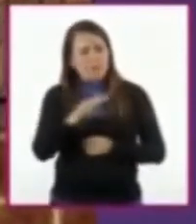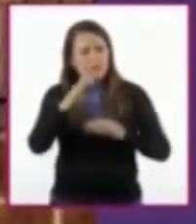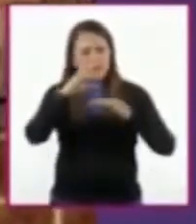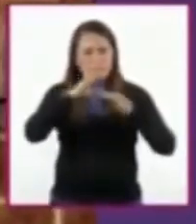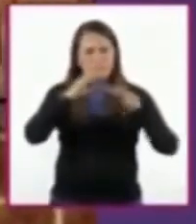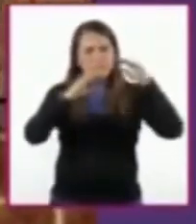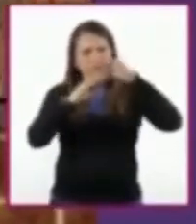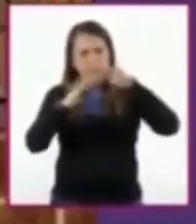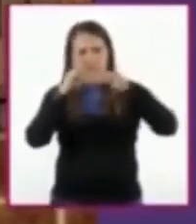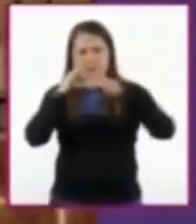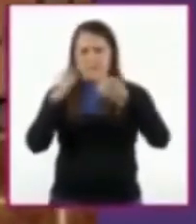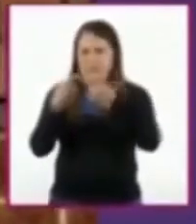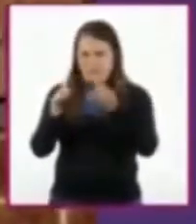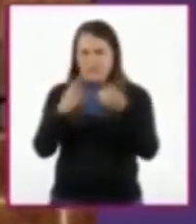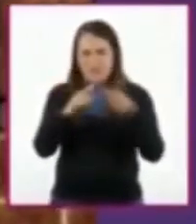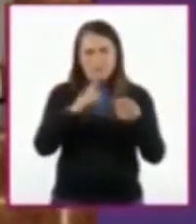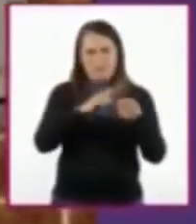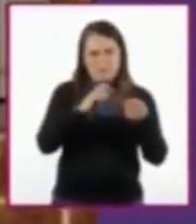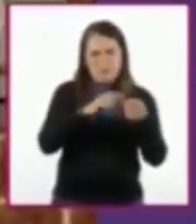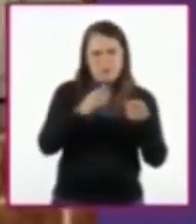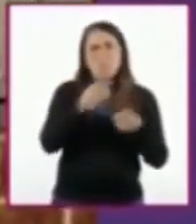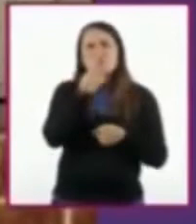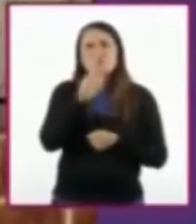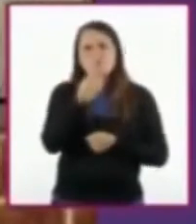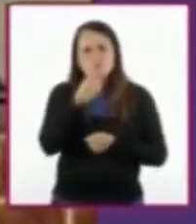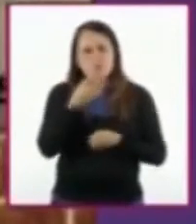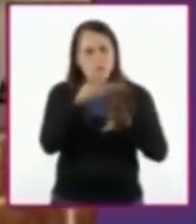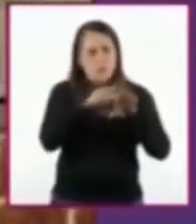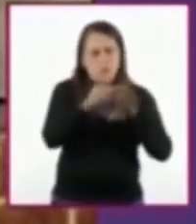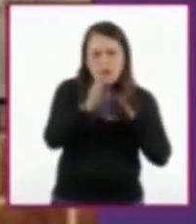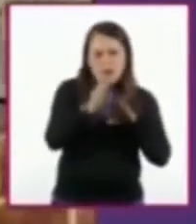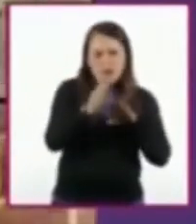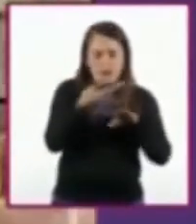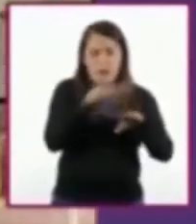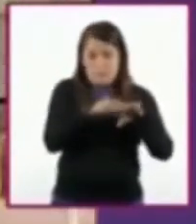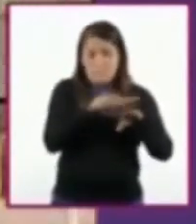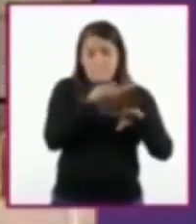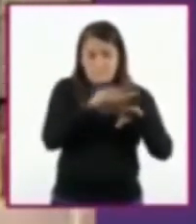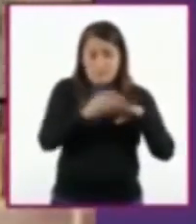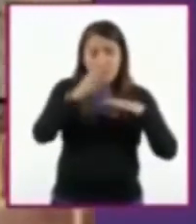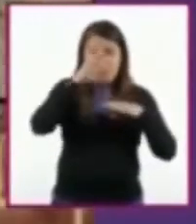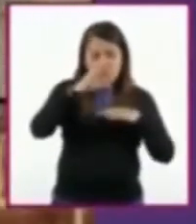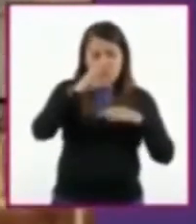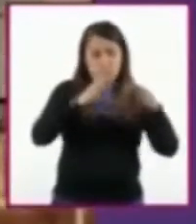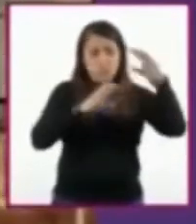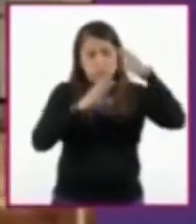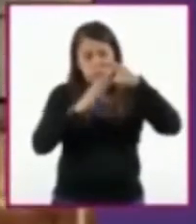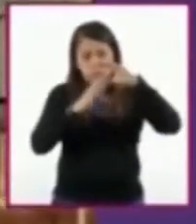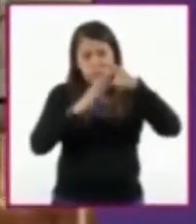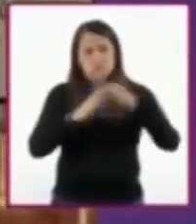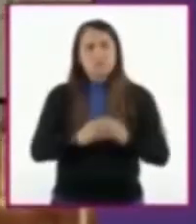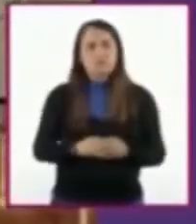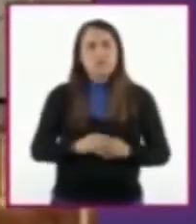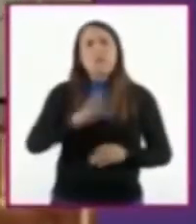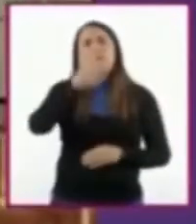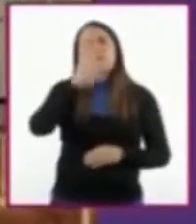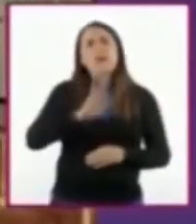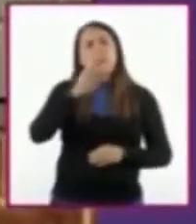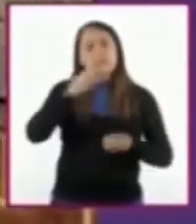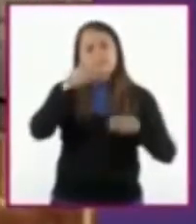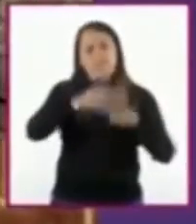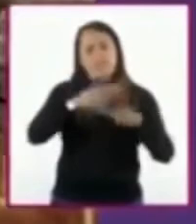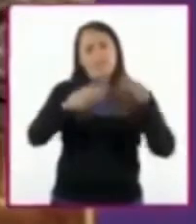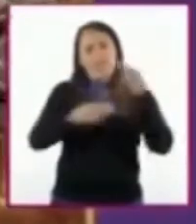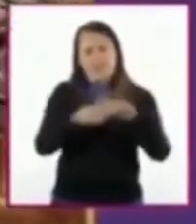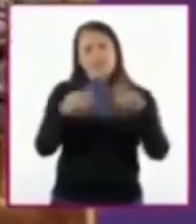ladrillos: ladrillo rojo y ladrillo blanco. Estos últimos, bloques grandes, parecen ser de un material